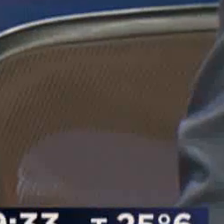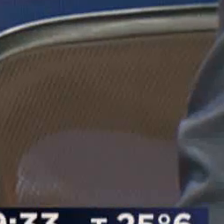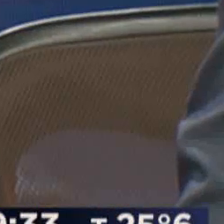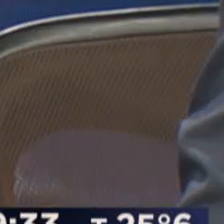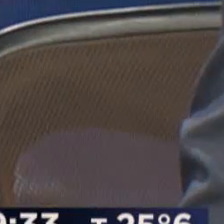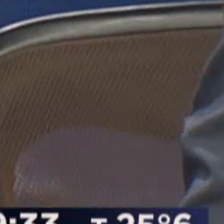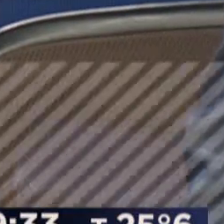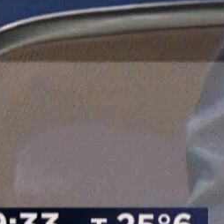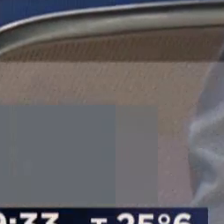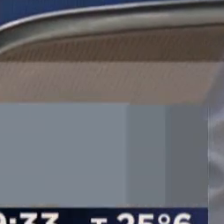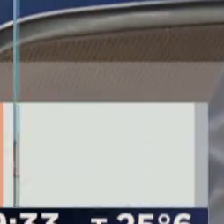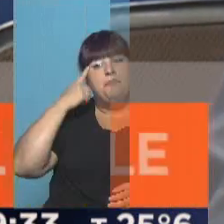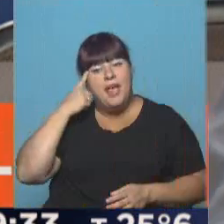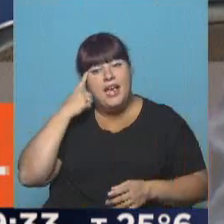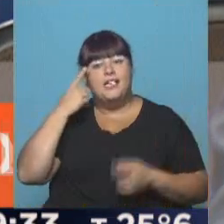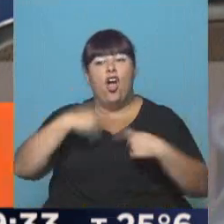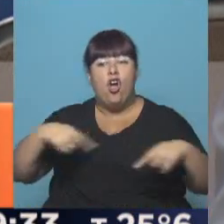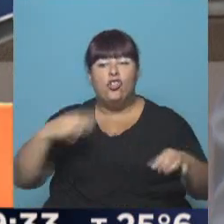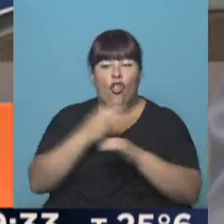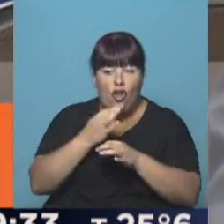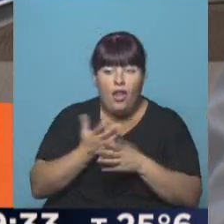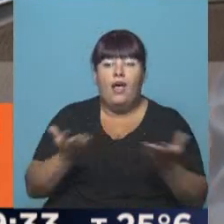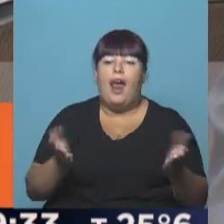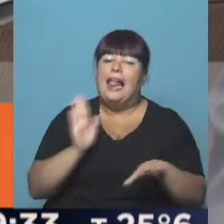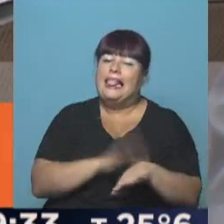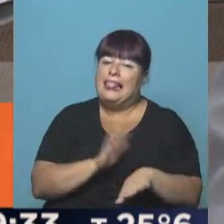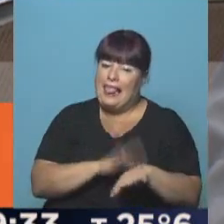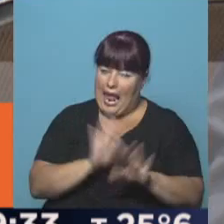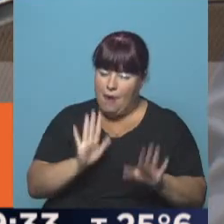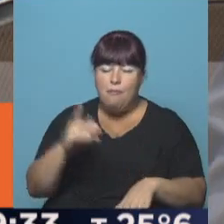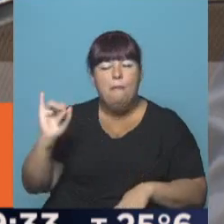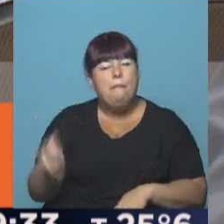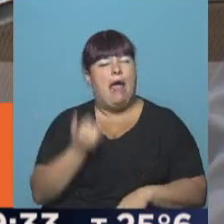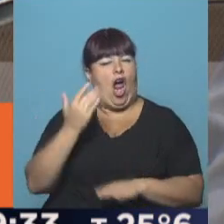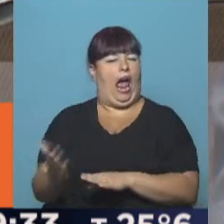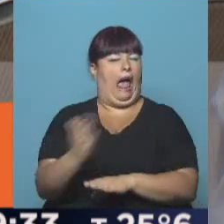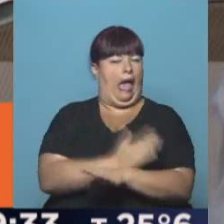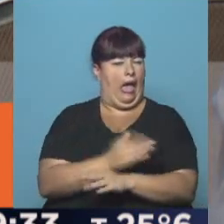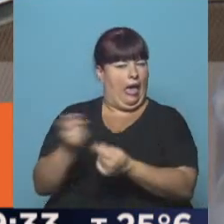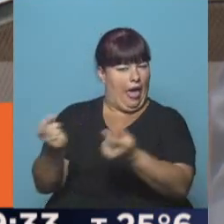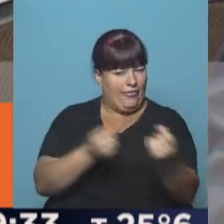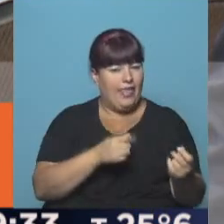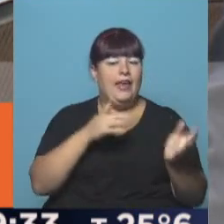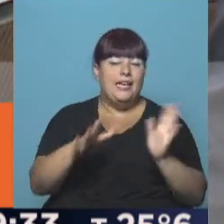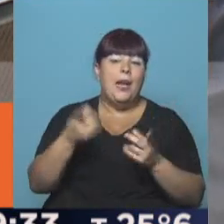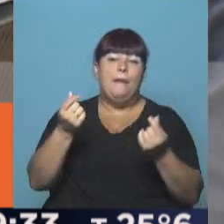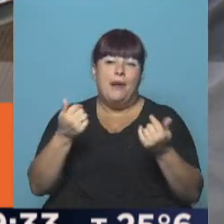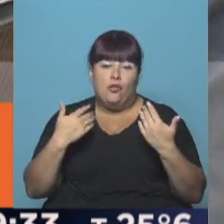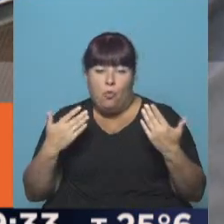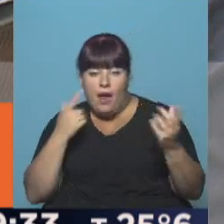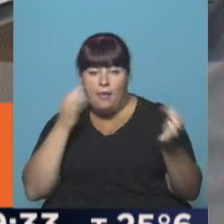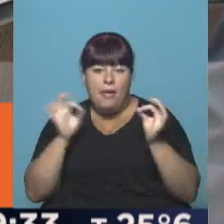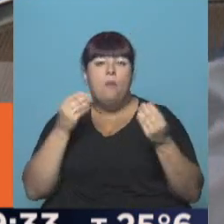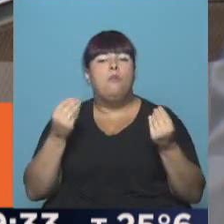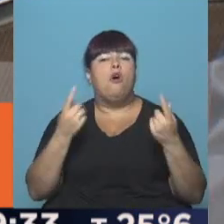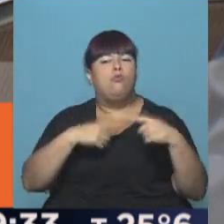perero pensamos en los útiles claro con tiempo es lo mejor que podemos hacer con tiempo y mientras el presupuesto acompañe